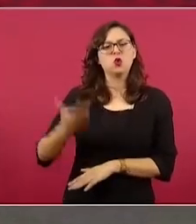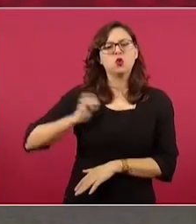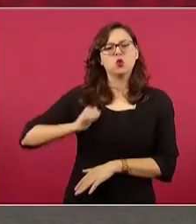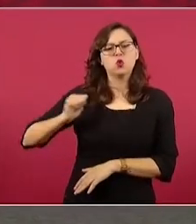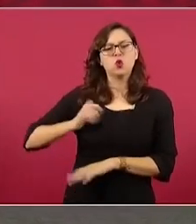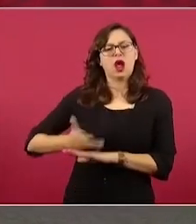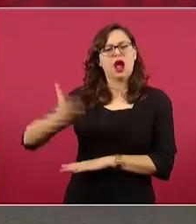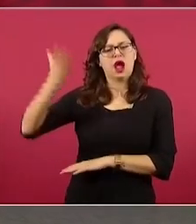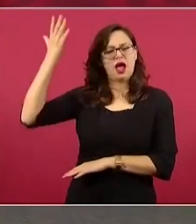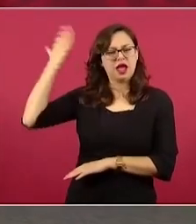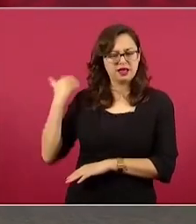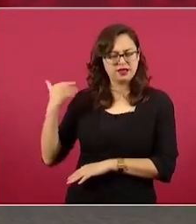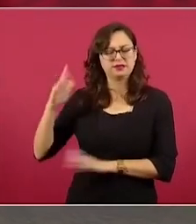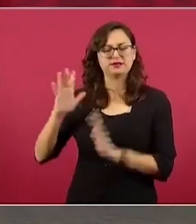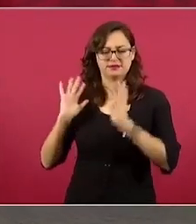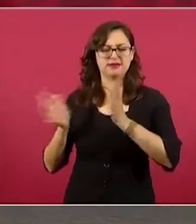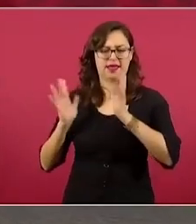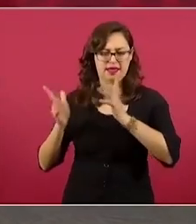Y